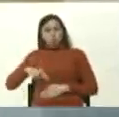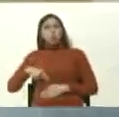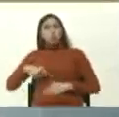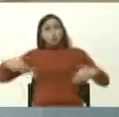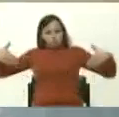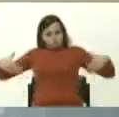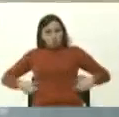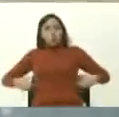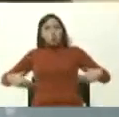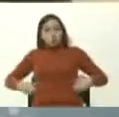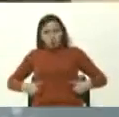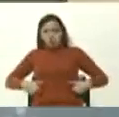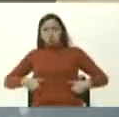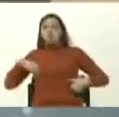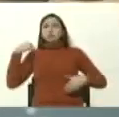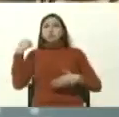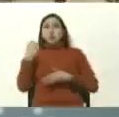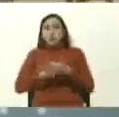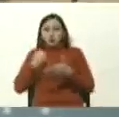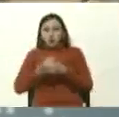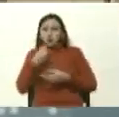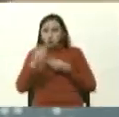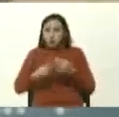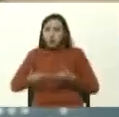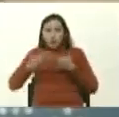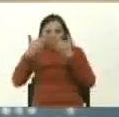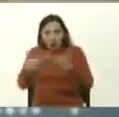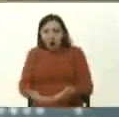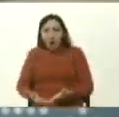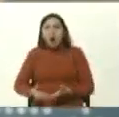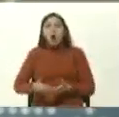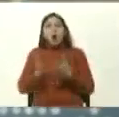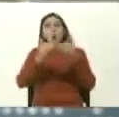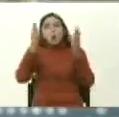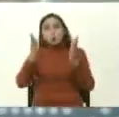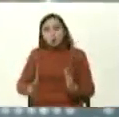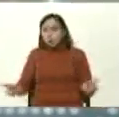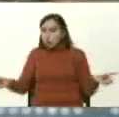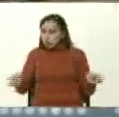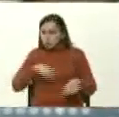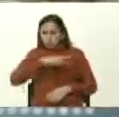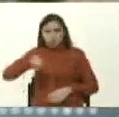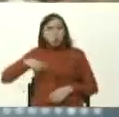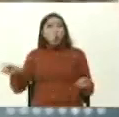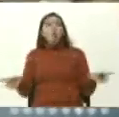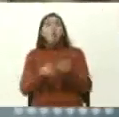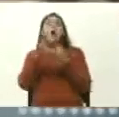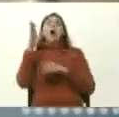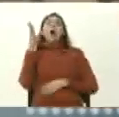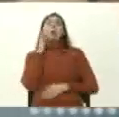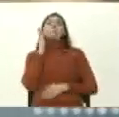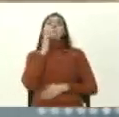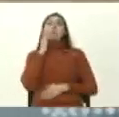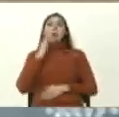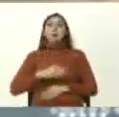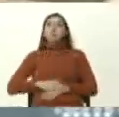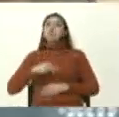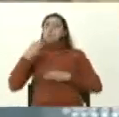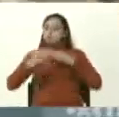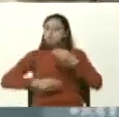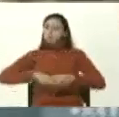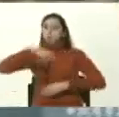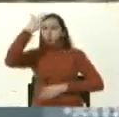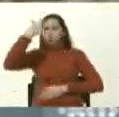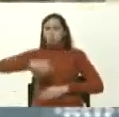nos interesa, porque nuestros niños lo merecen. Somos como su segunda madre, y si tenemos que hacerlo así, lo hacemos. Ustedes